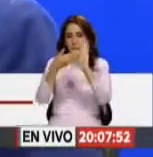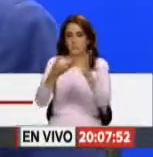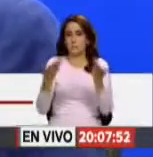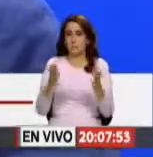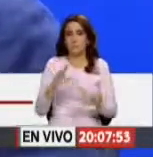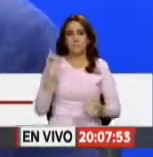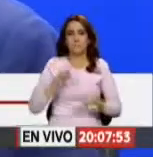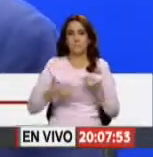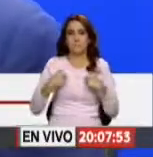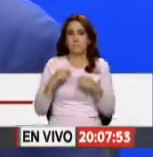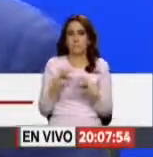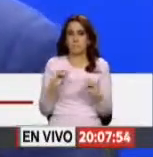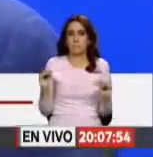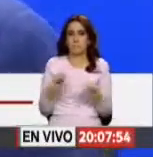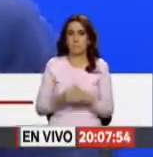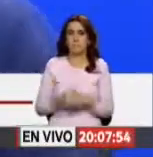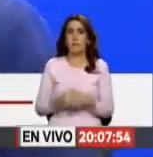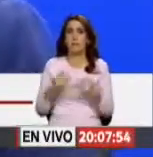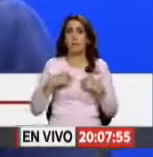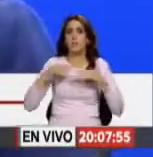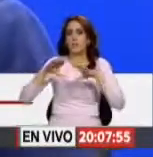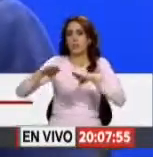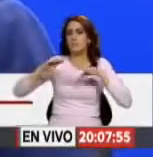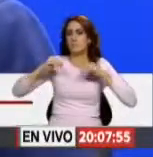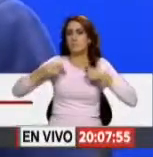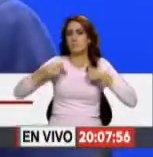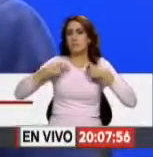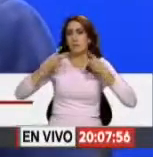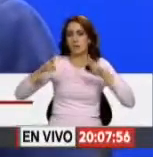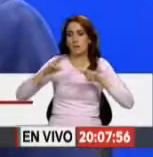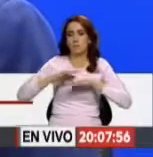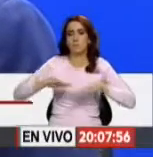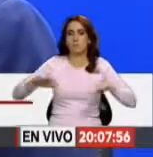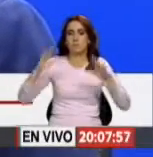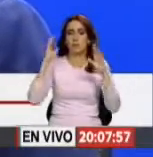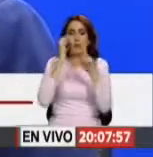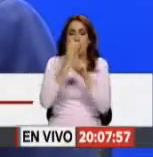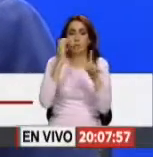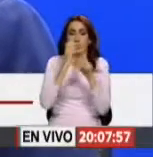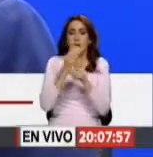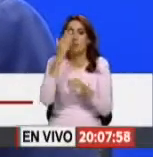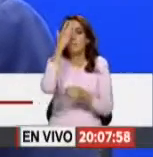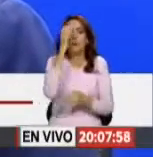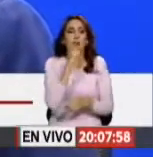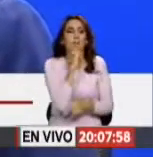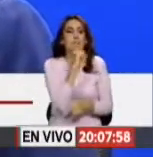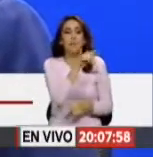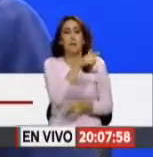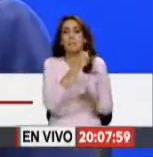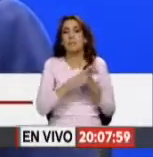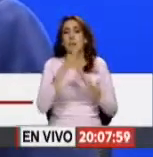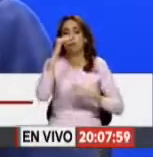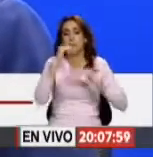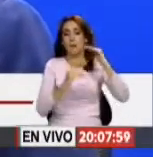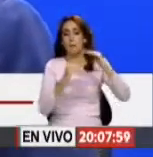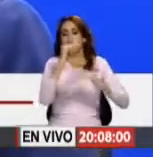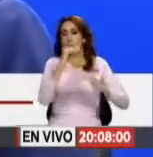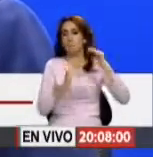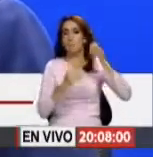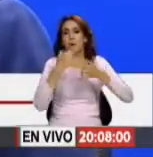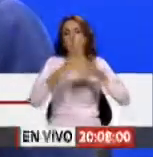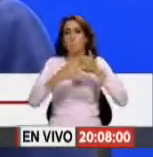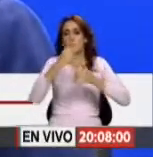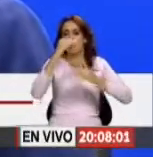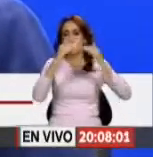críticos. Yo acepto, valoro las críticas. Pero una de las cosas que siempre critiqué era la falta de disciplina fiscal que no cerraba las puertas de